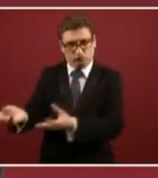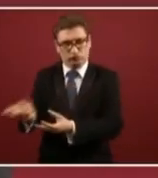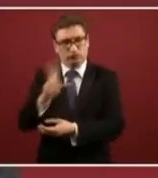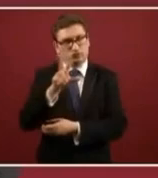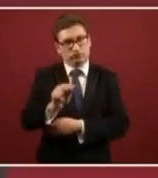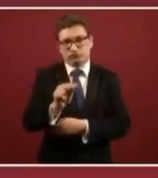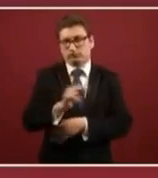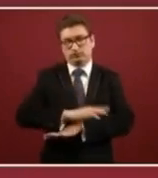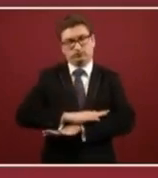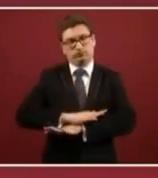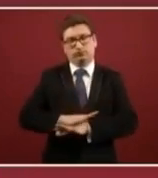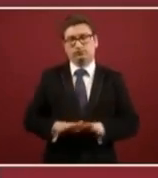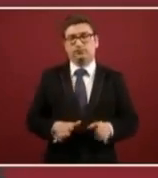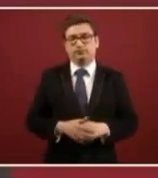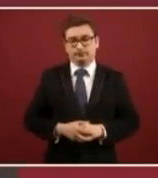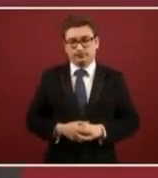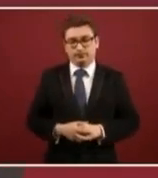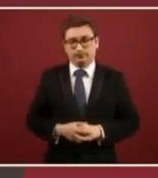ya sea